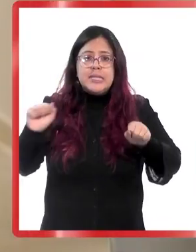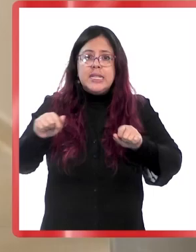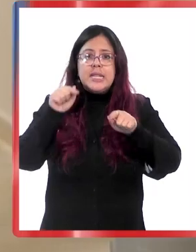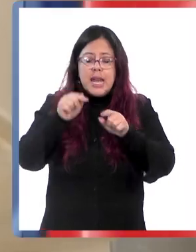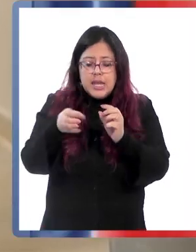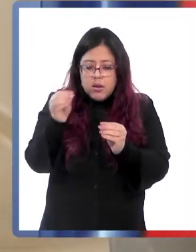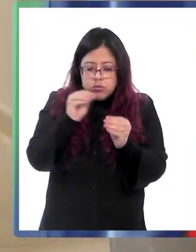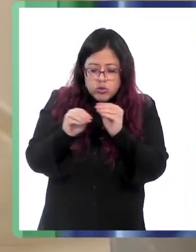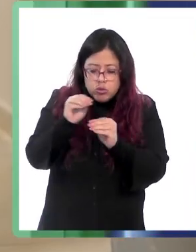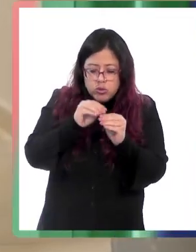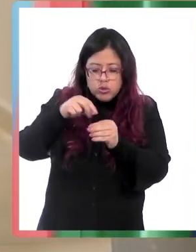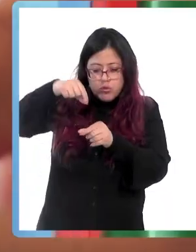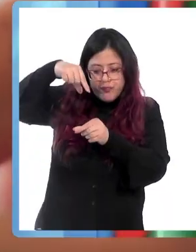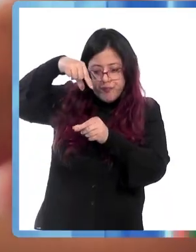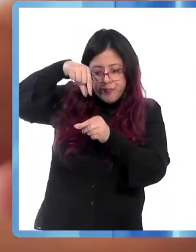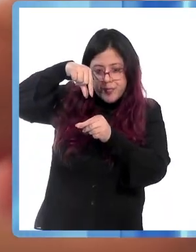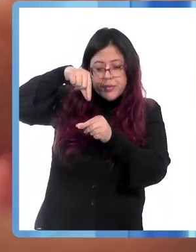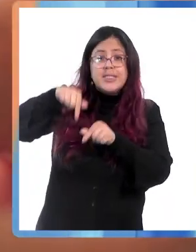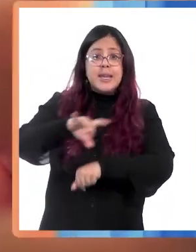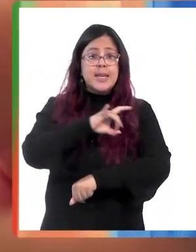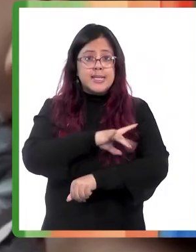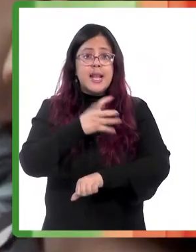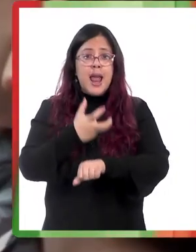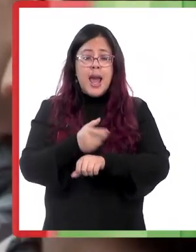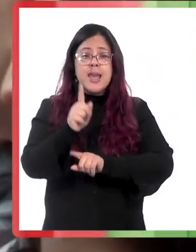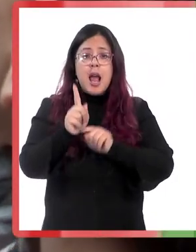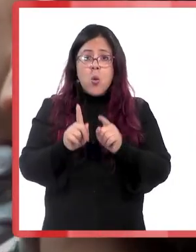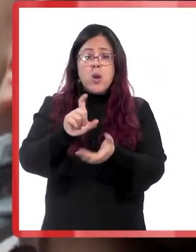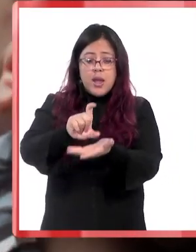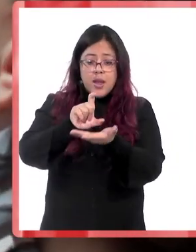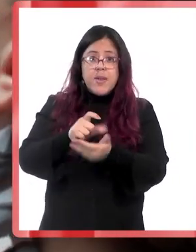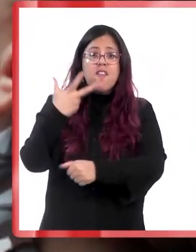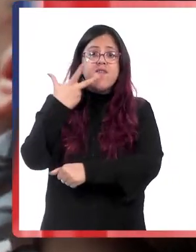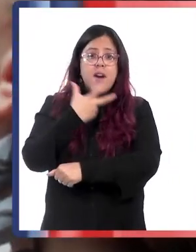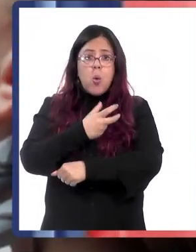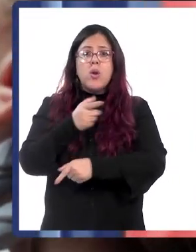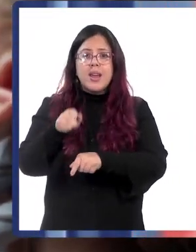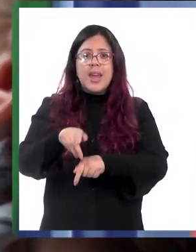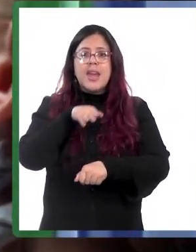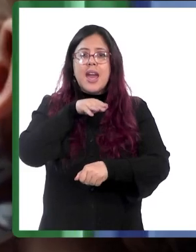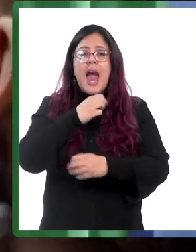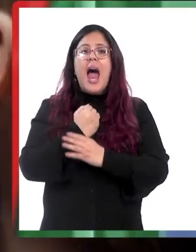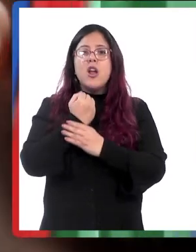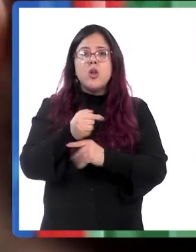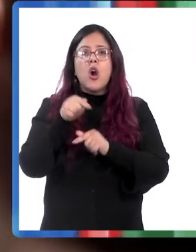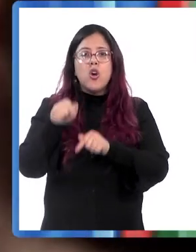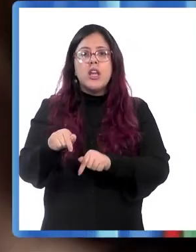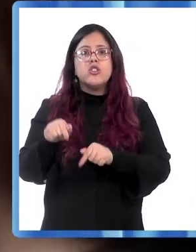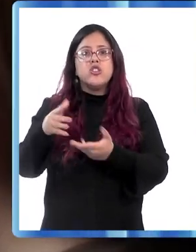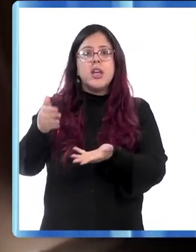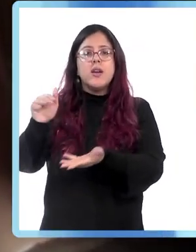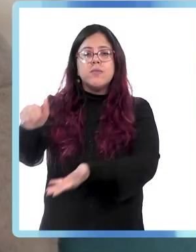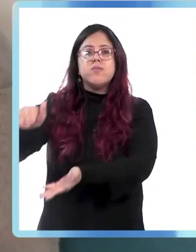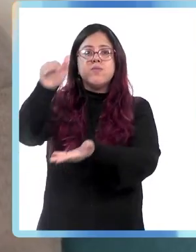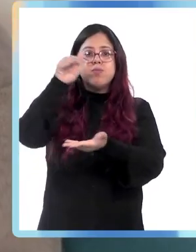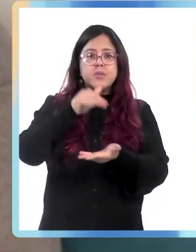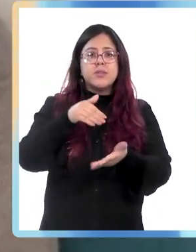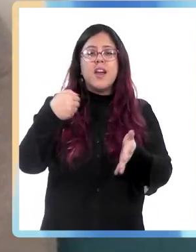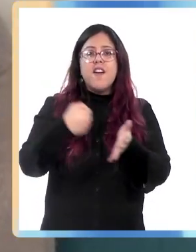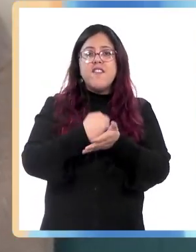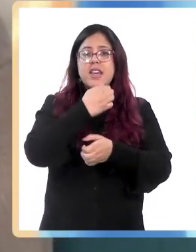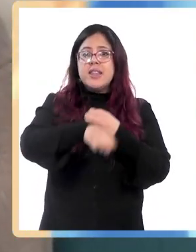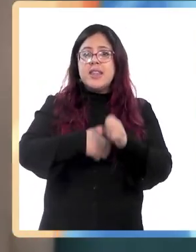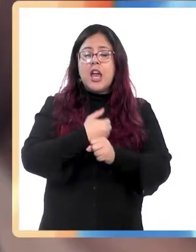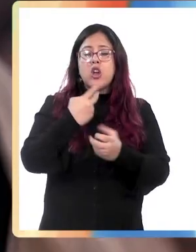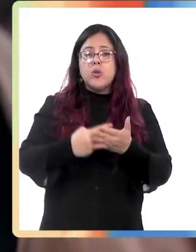preparadas se desarrollaron, e incluso nosotros en Chile tenemos vacunas que sirven contra Mpox. Esas llegaron a Chile fines del